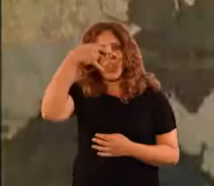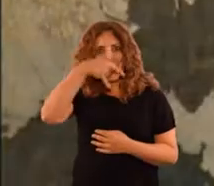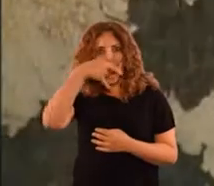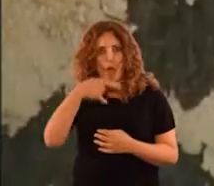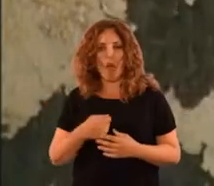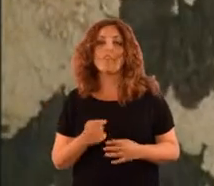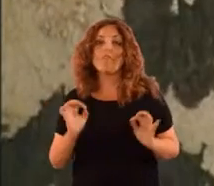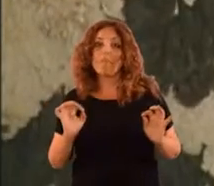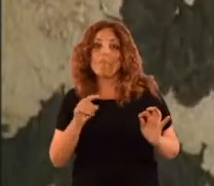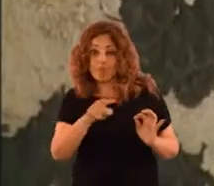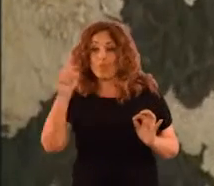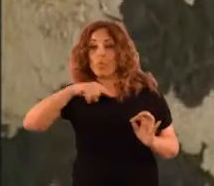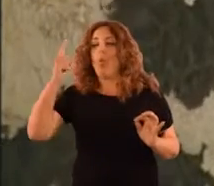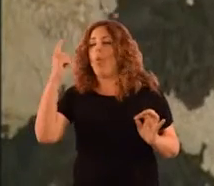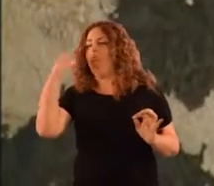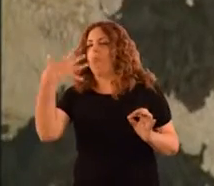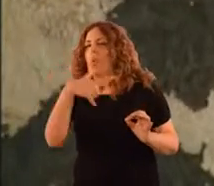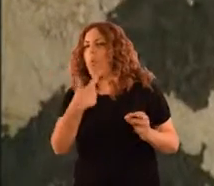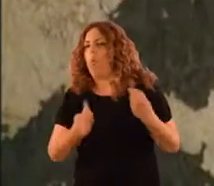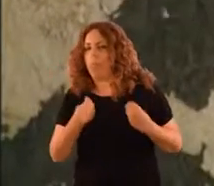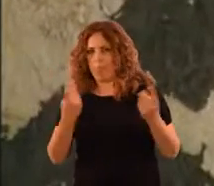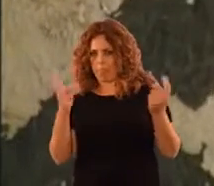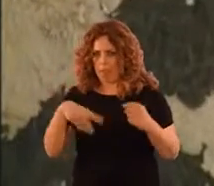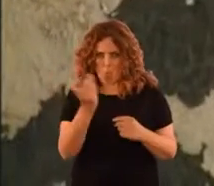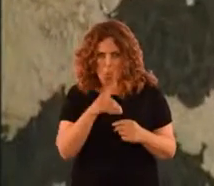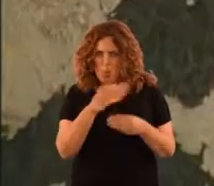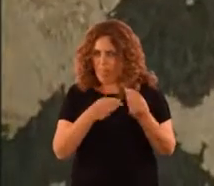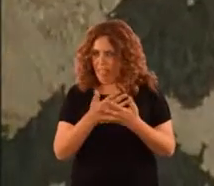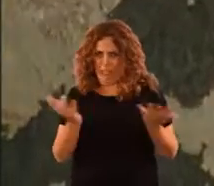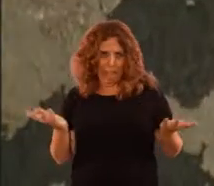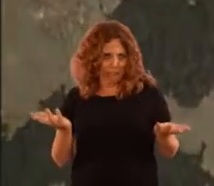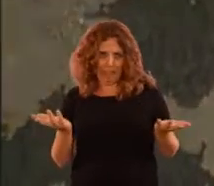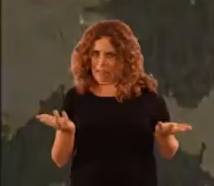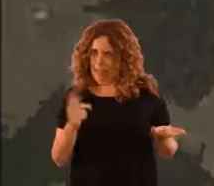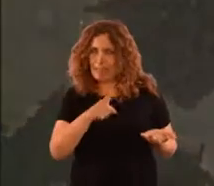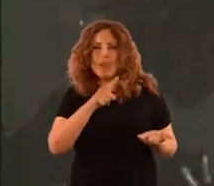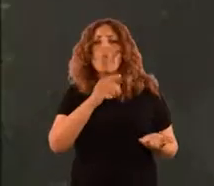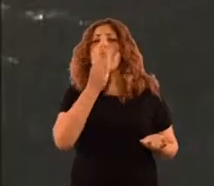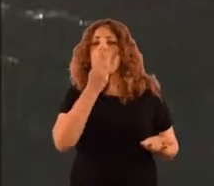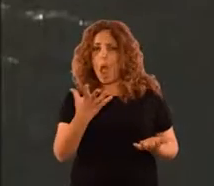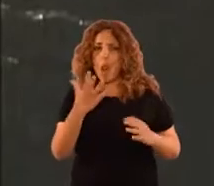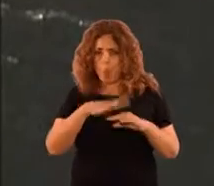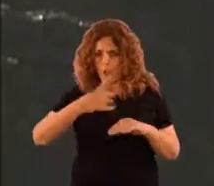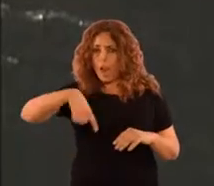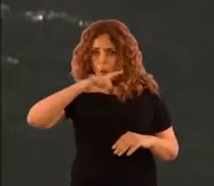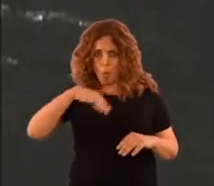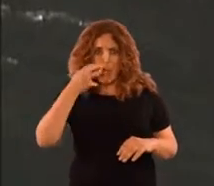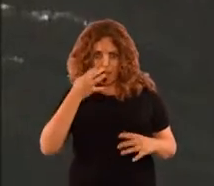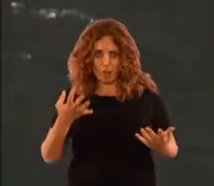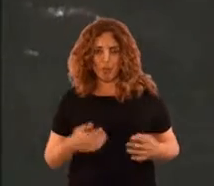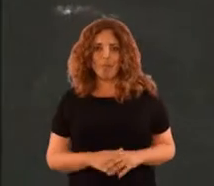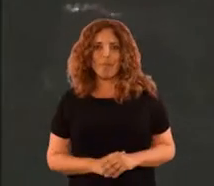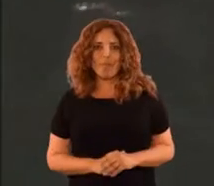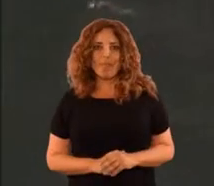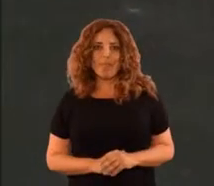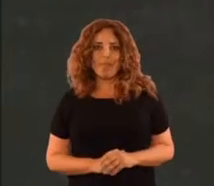los murciélagos. A pesar de su leyenda negra, son absolutamente inofensivos y extraordinariamente beneficiosos